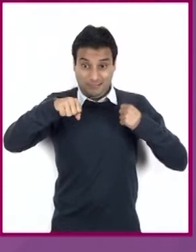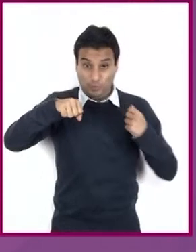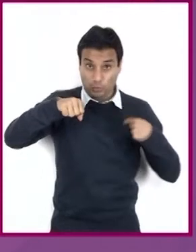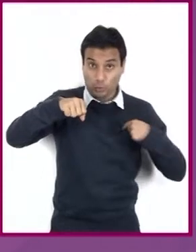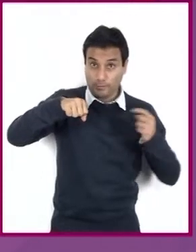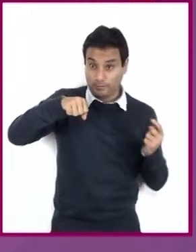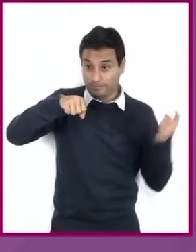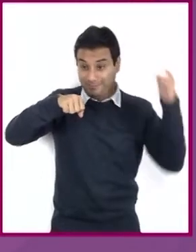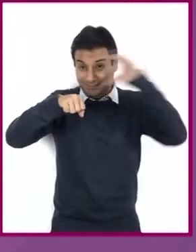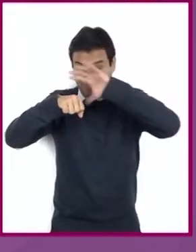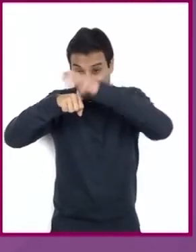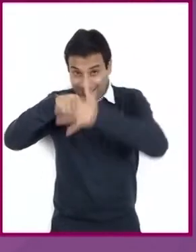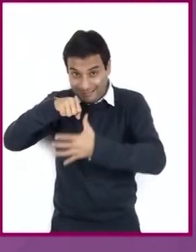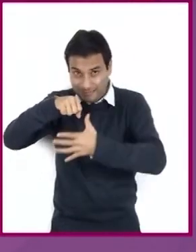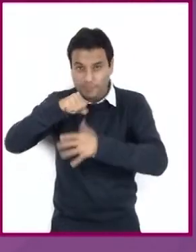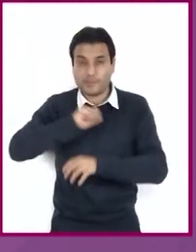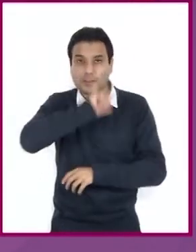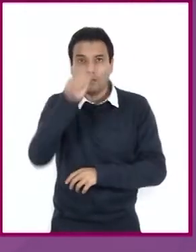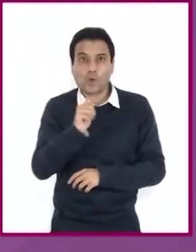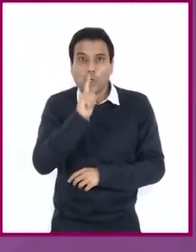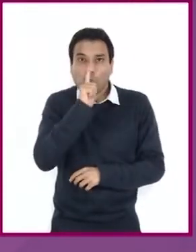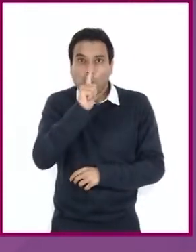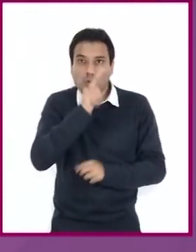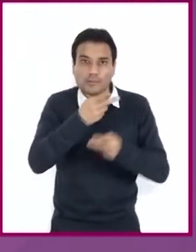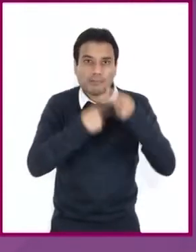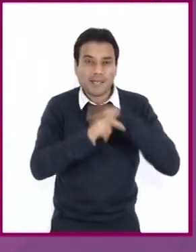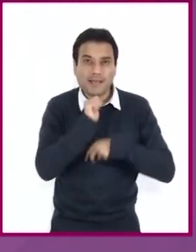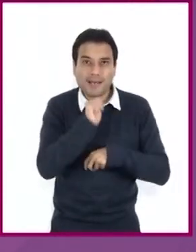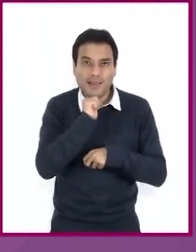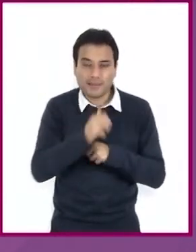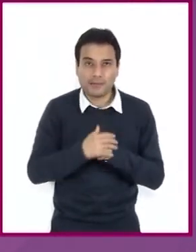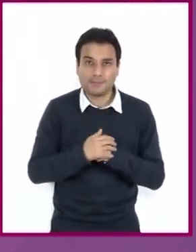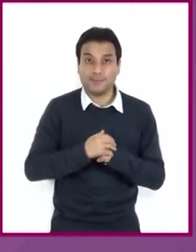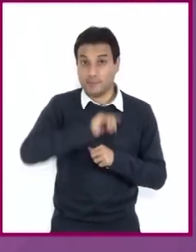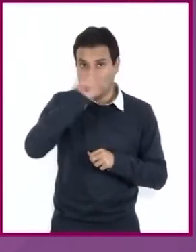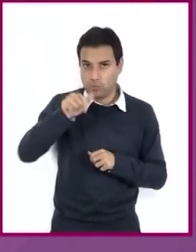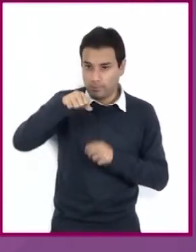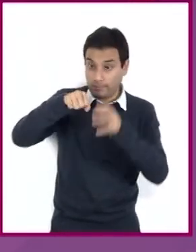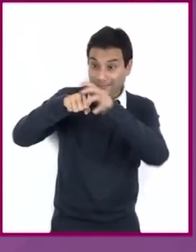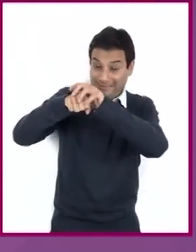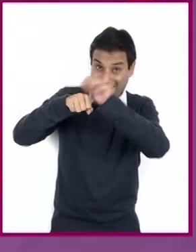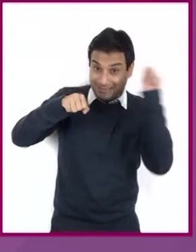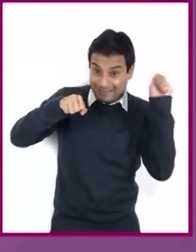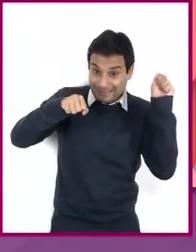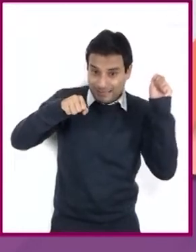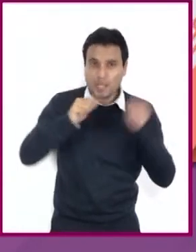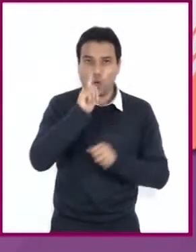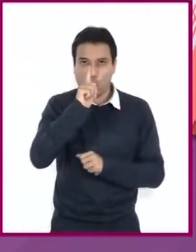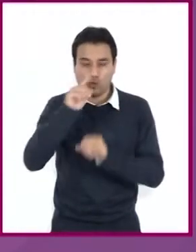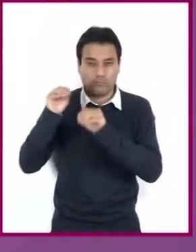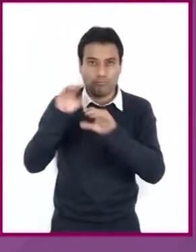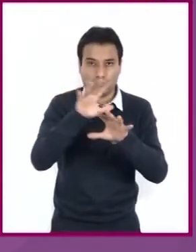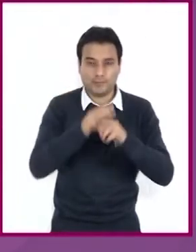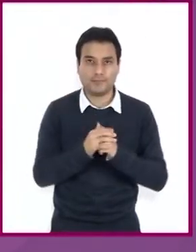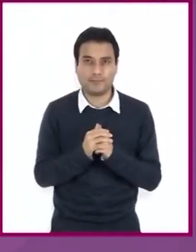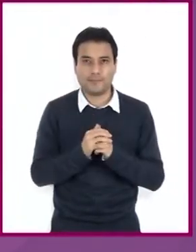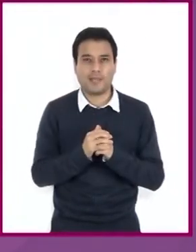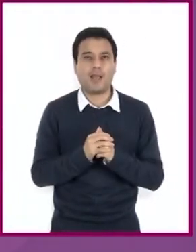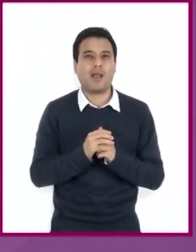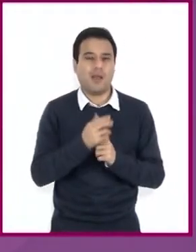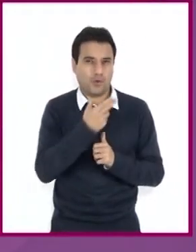oscureciese, y descubrir la linterna hacía que reapareciera el lugar iluminado.